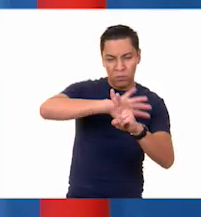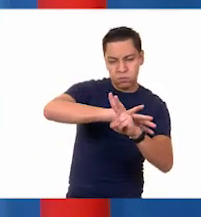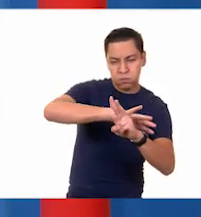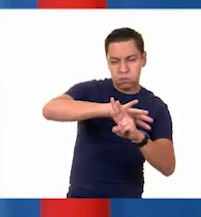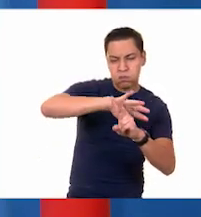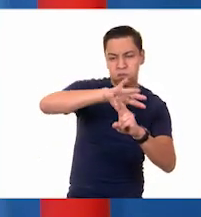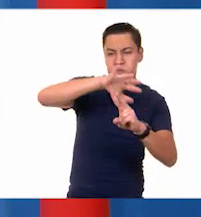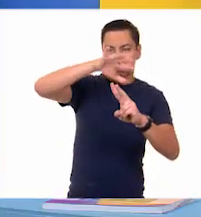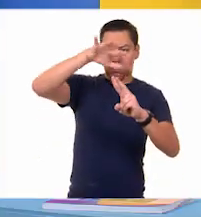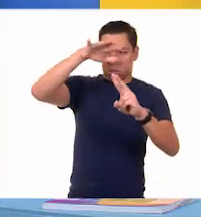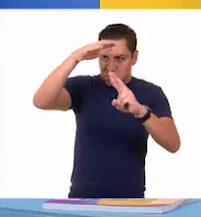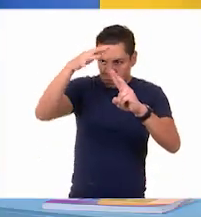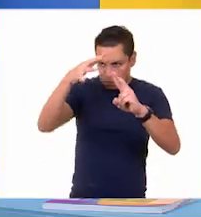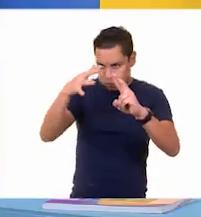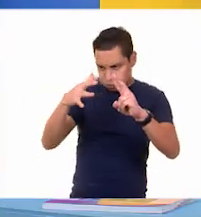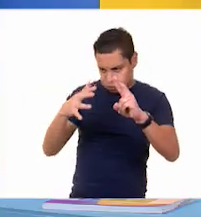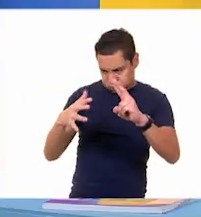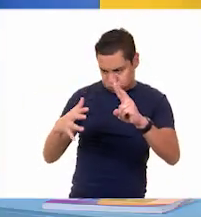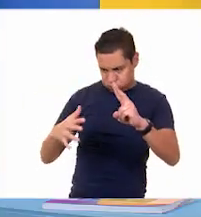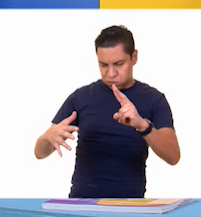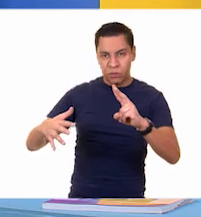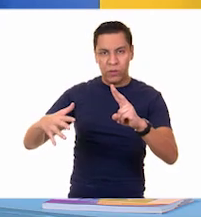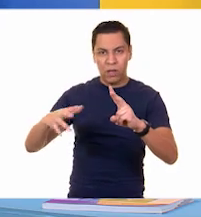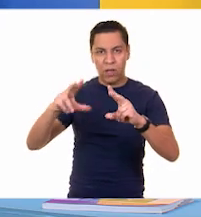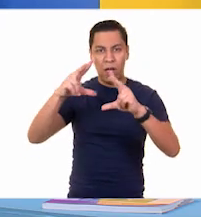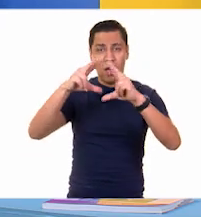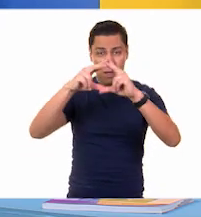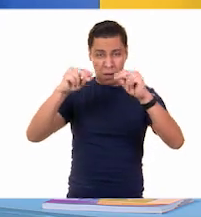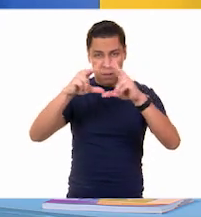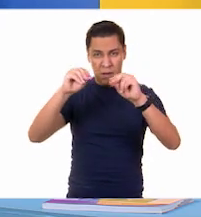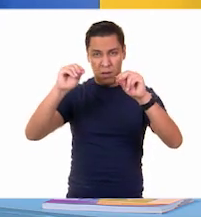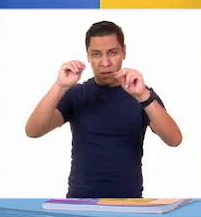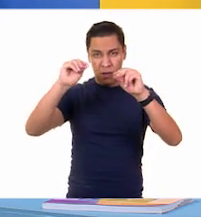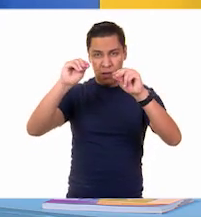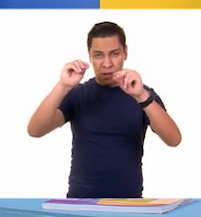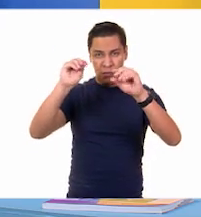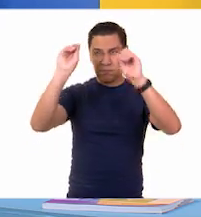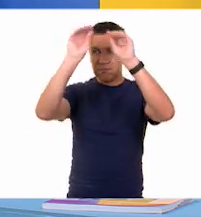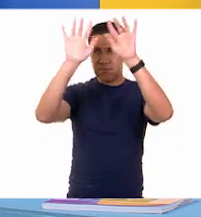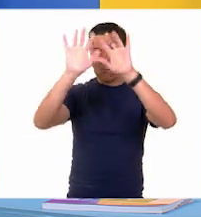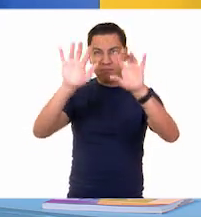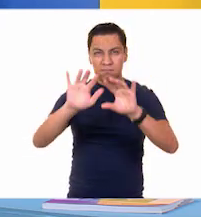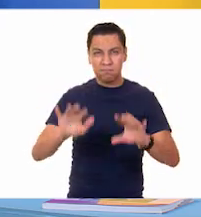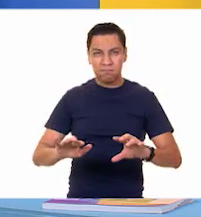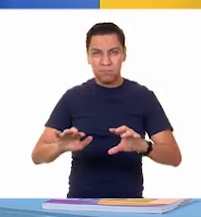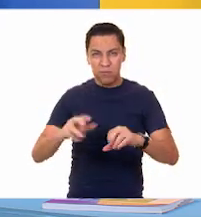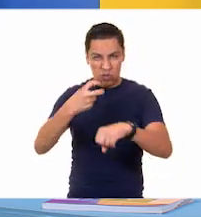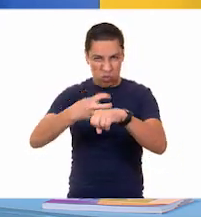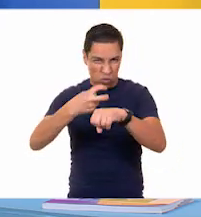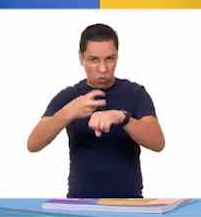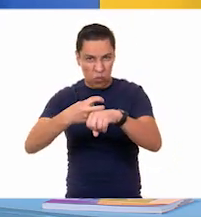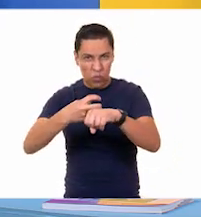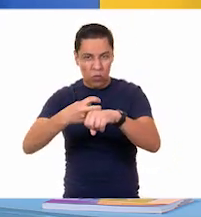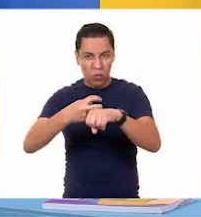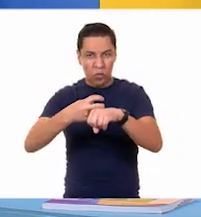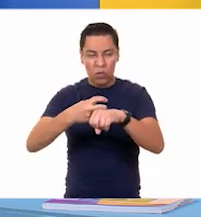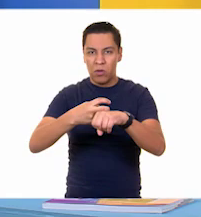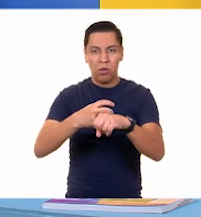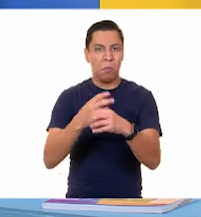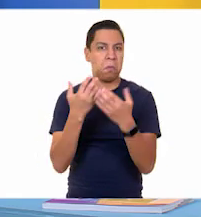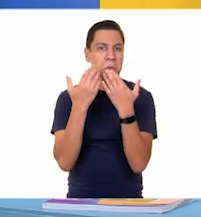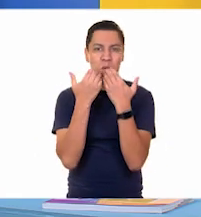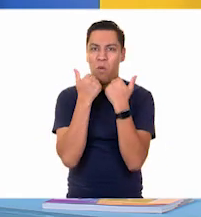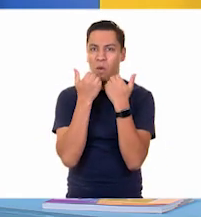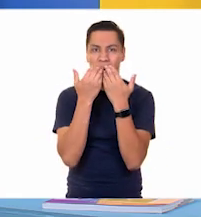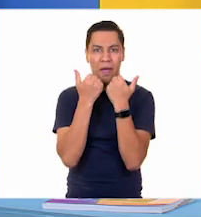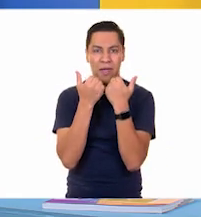de su extinción. Antes de contestar tu pregunta, Jenny, es necesario que nuestros alumnos y alumnas recuerden sus clases de geografía y ciencias